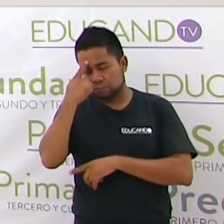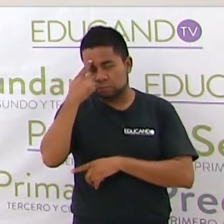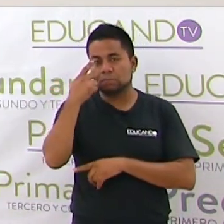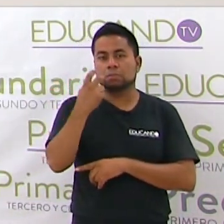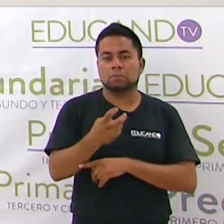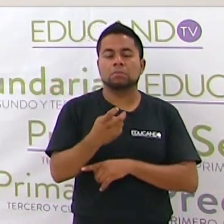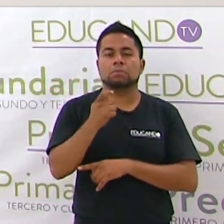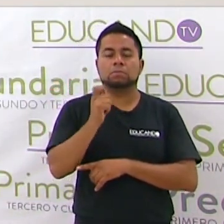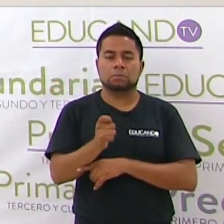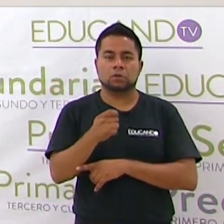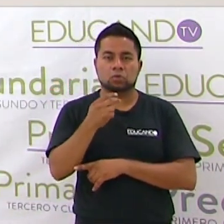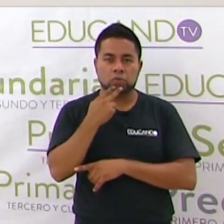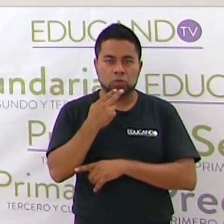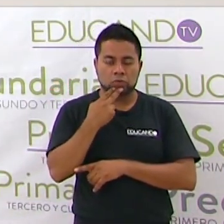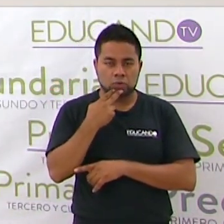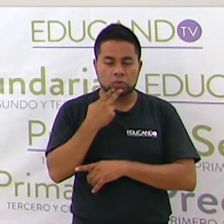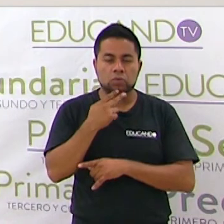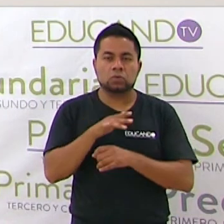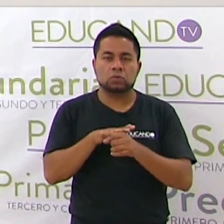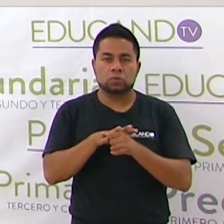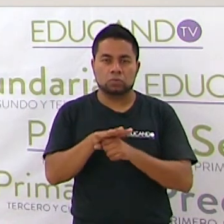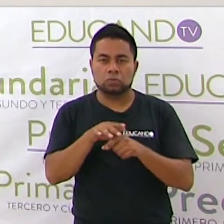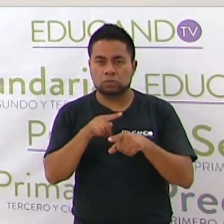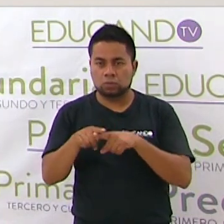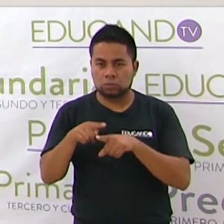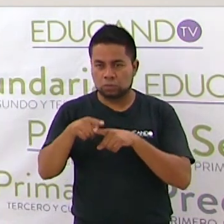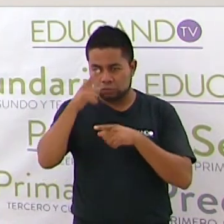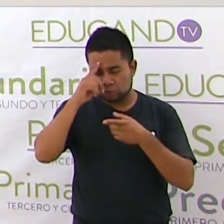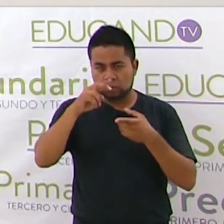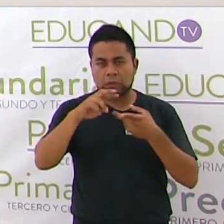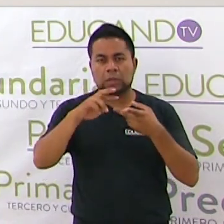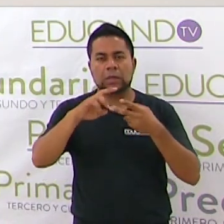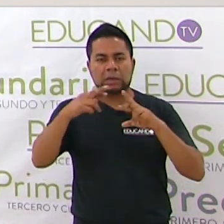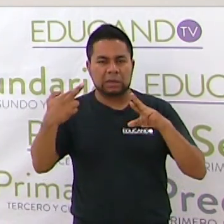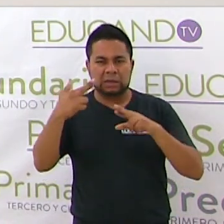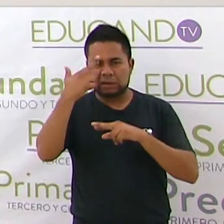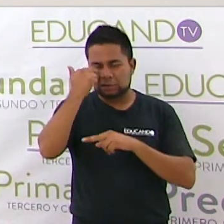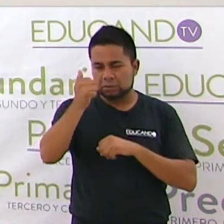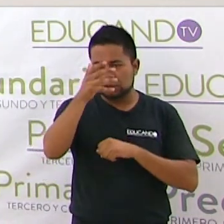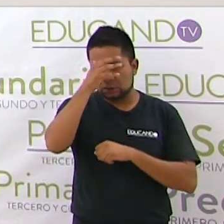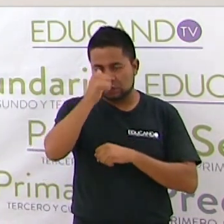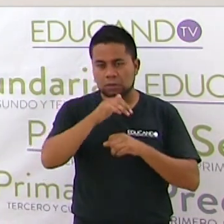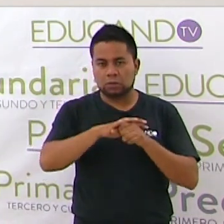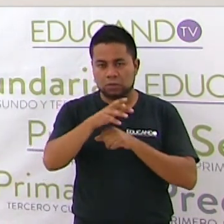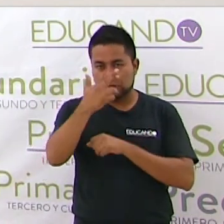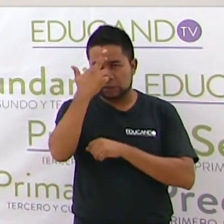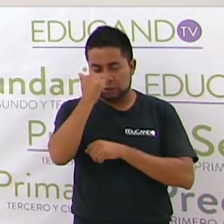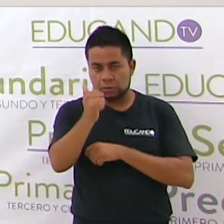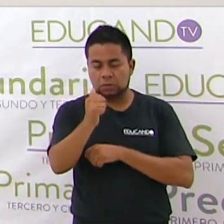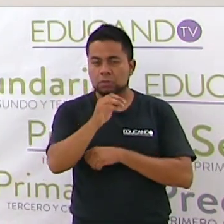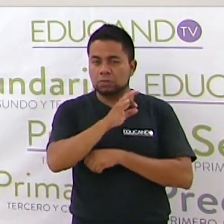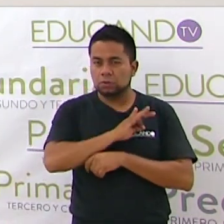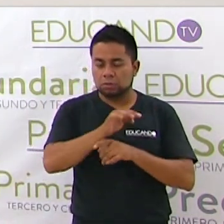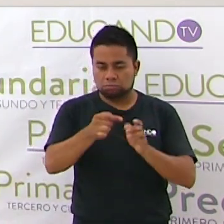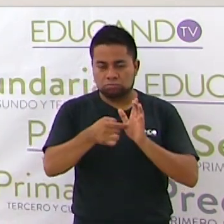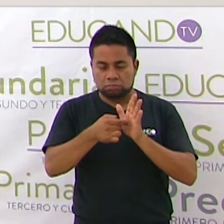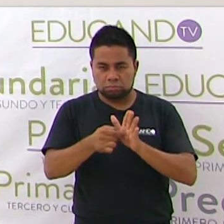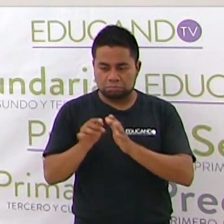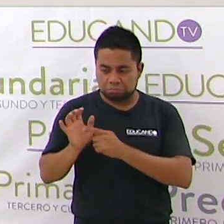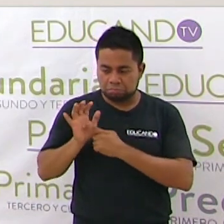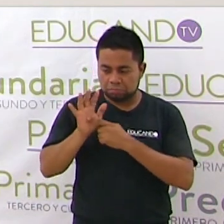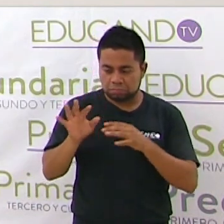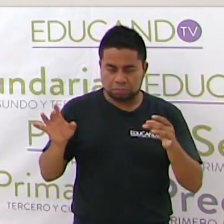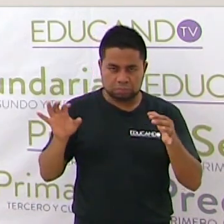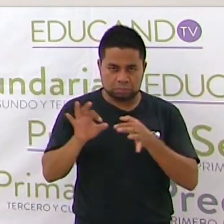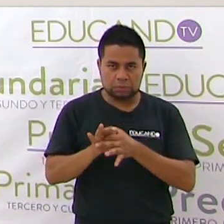a utilizar pues precisamente lo que son las relaciones o las razones. Recuerden que toda razón se puede demostrar o se